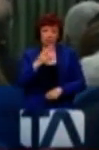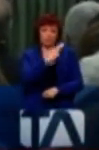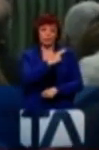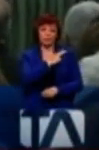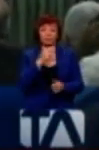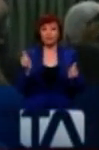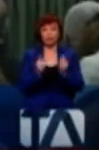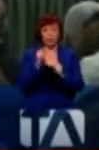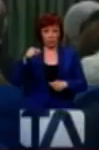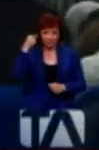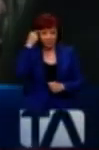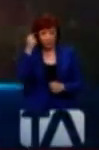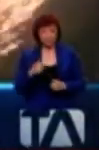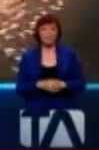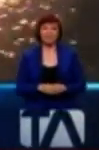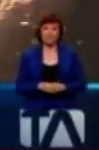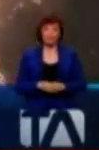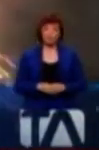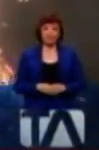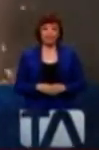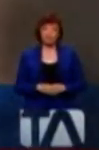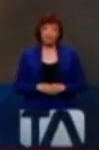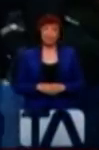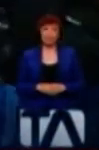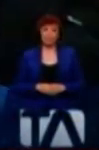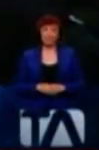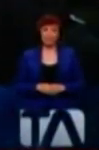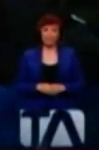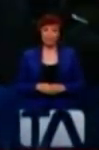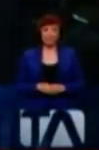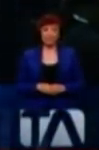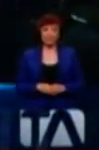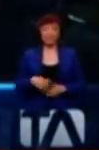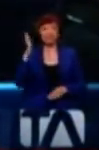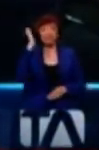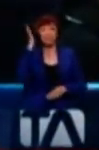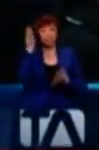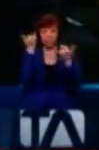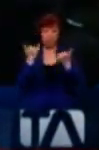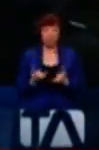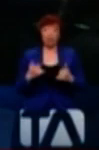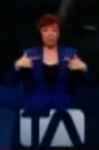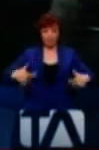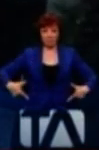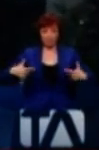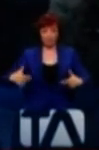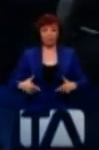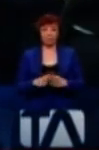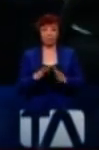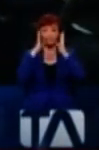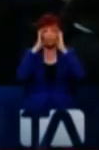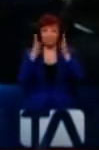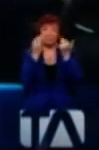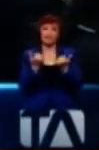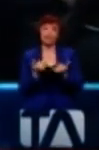y las autoridades estatales y el gobierno en concreto. Parte del discurso del presidente Lenín Moreno vamos a escuchar a